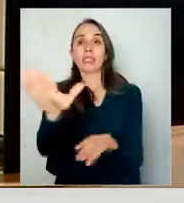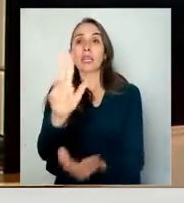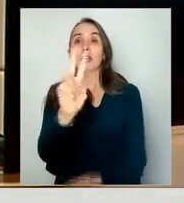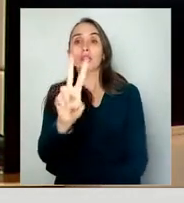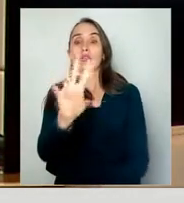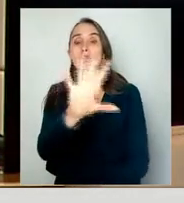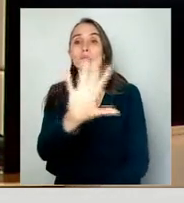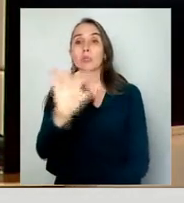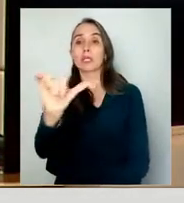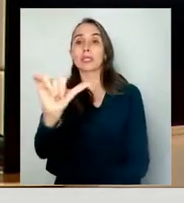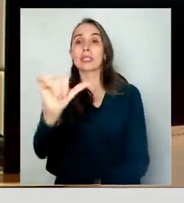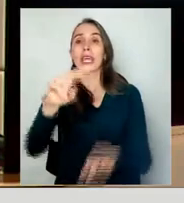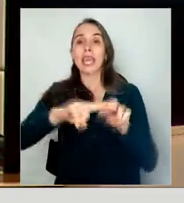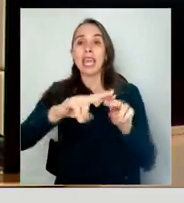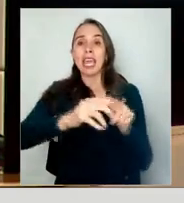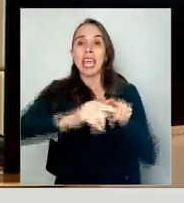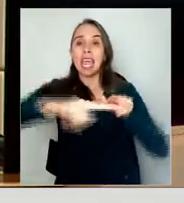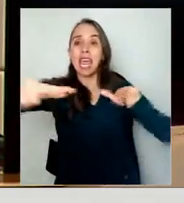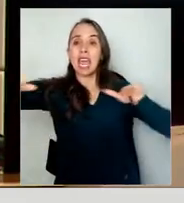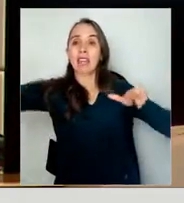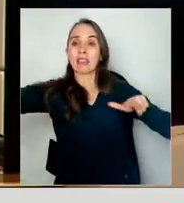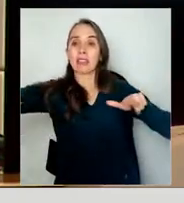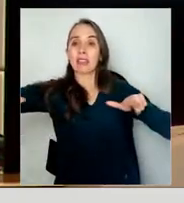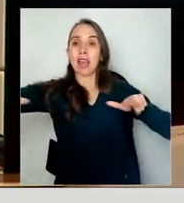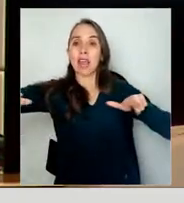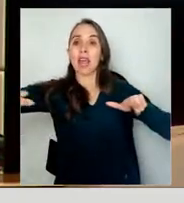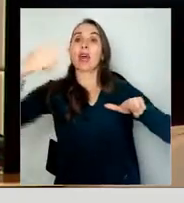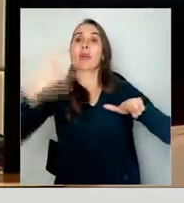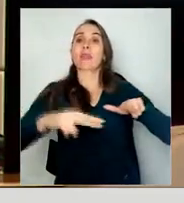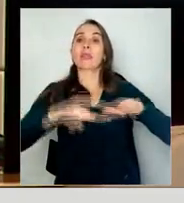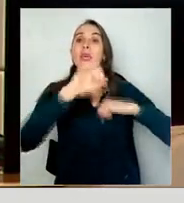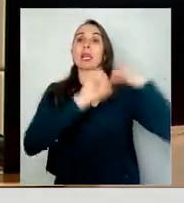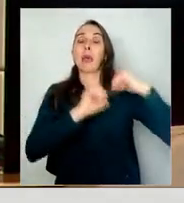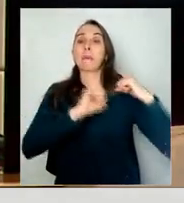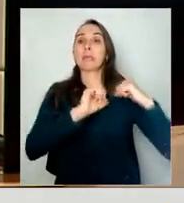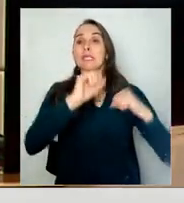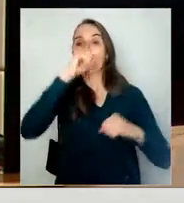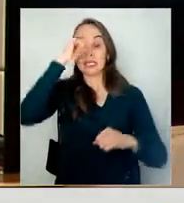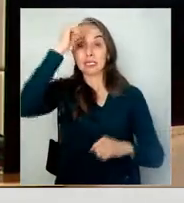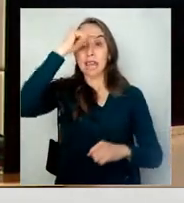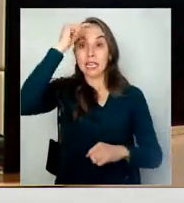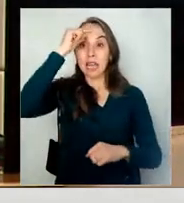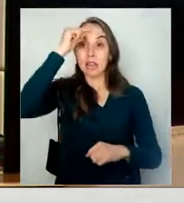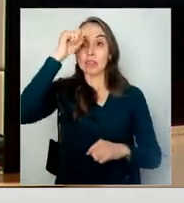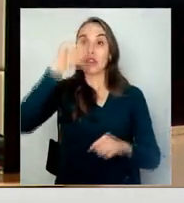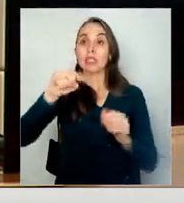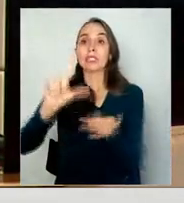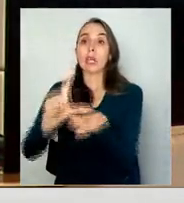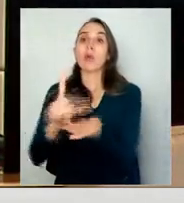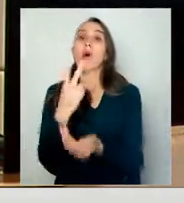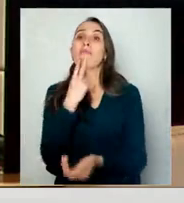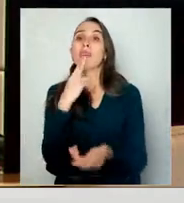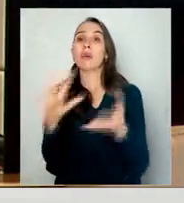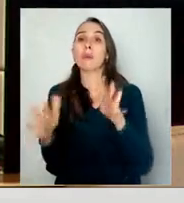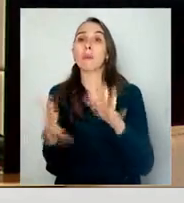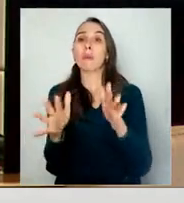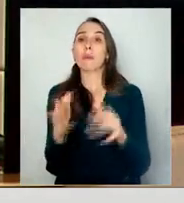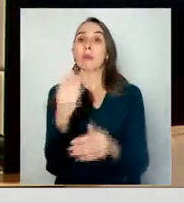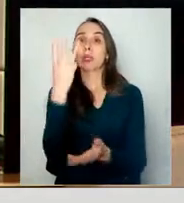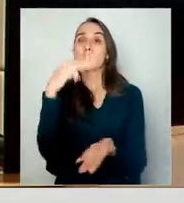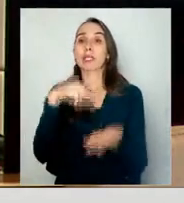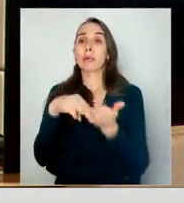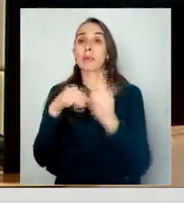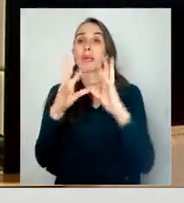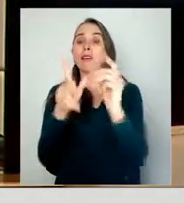hectáreas pertenecientes a la inmobiliaria San Antonio de un sector en donde hoy viven aproximadamente tres mil familias en